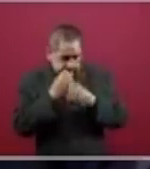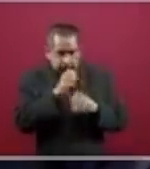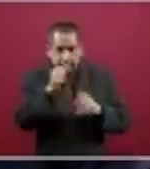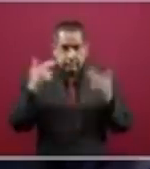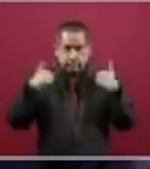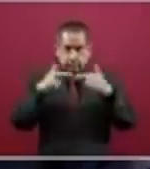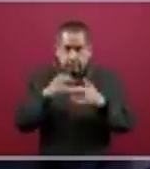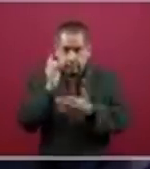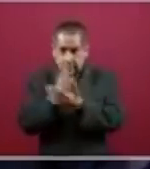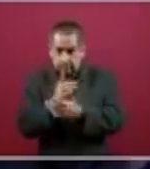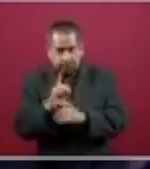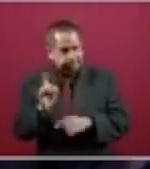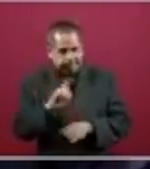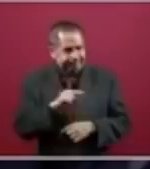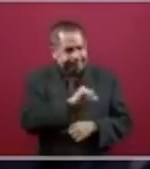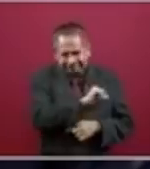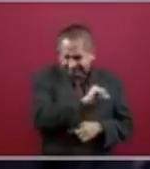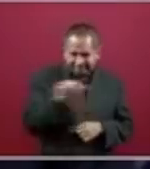maestros,